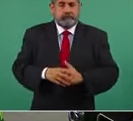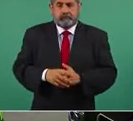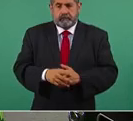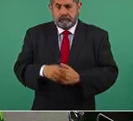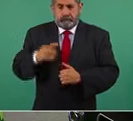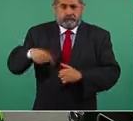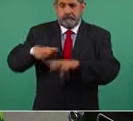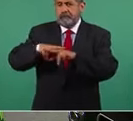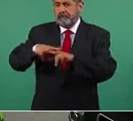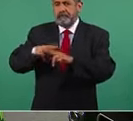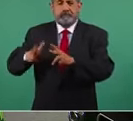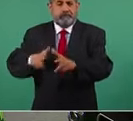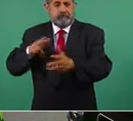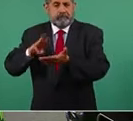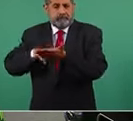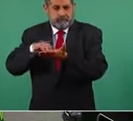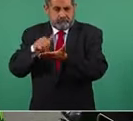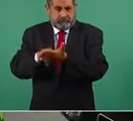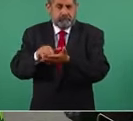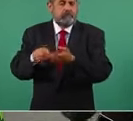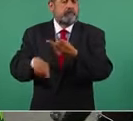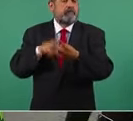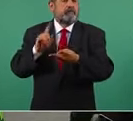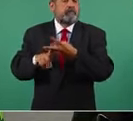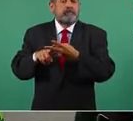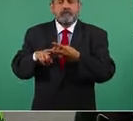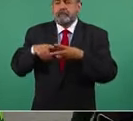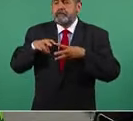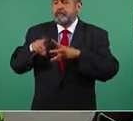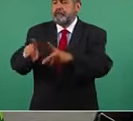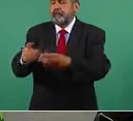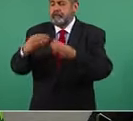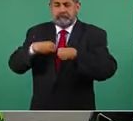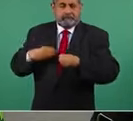el Tren Maya, el Sembrando Vida,